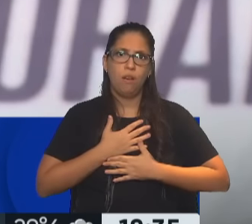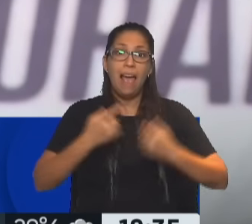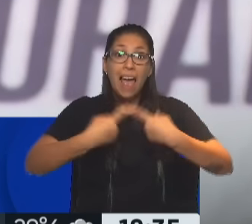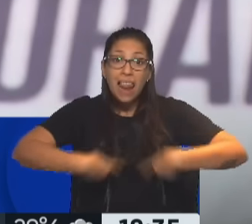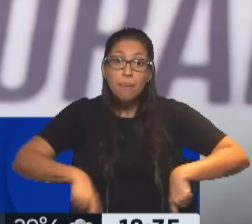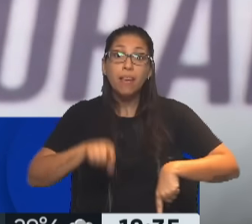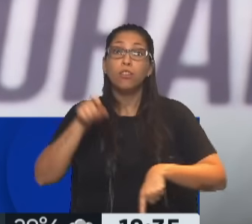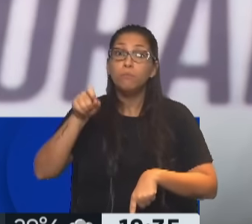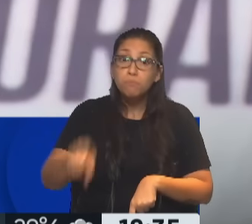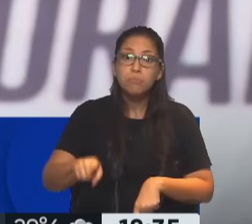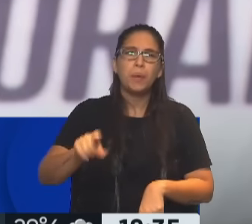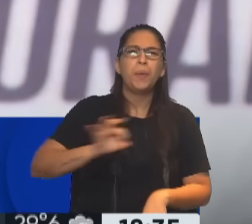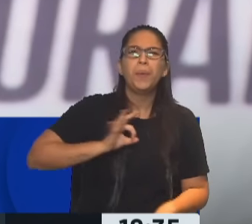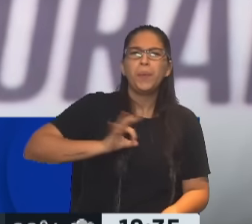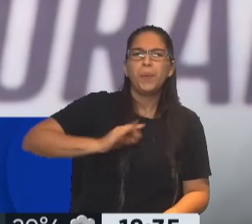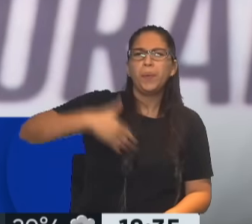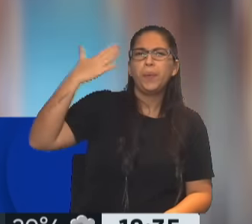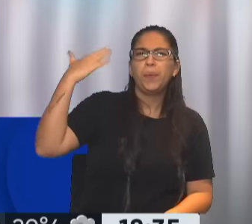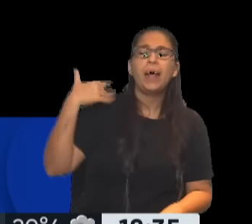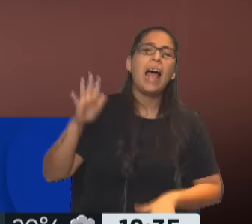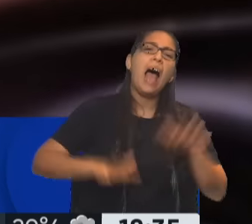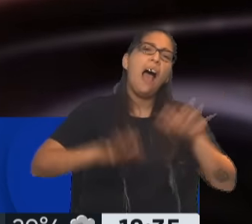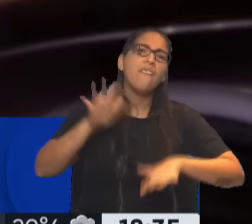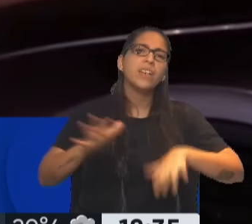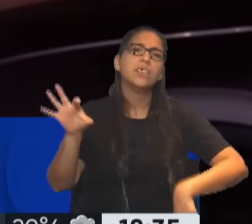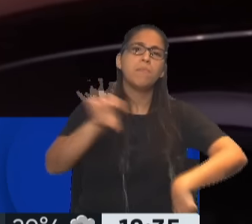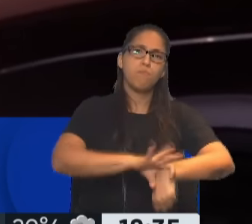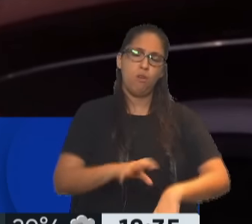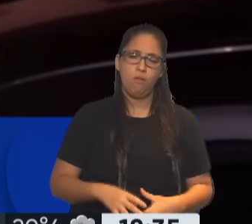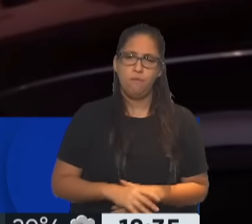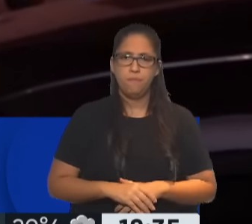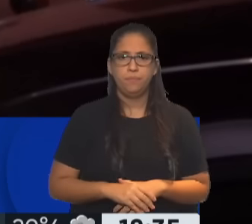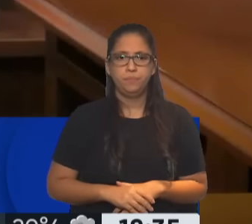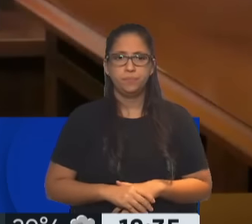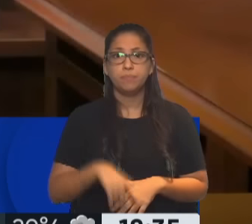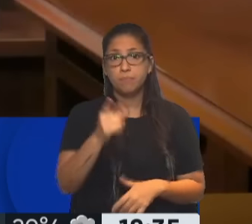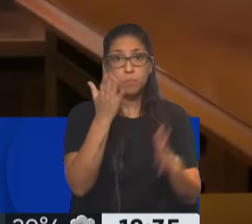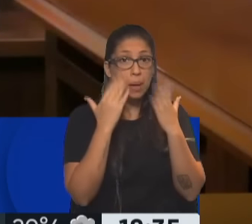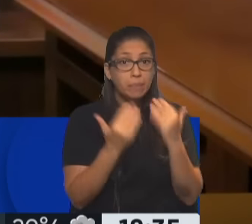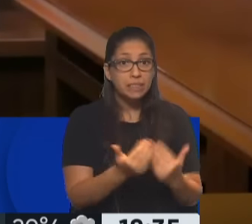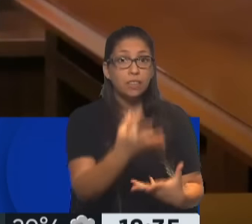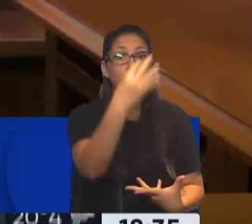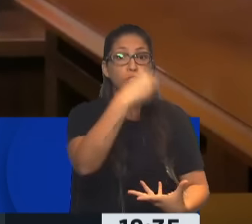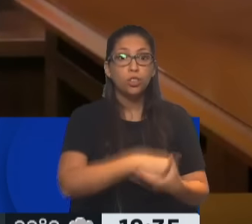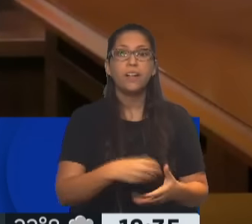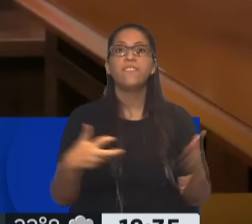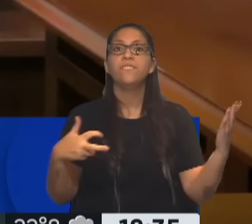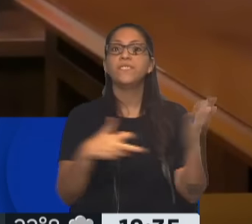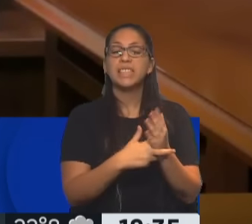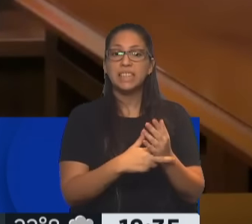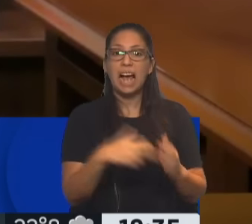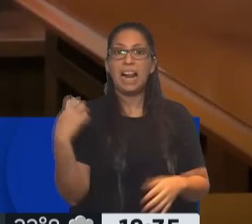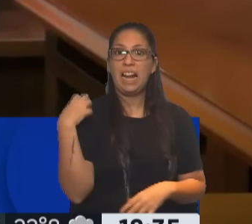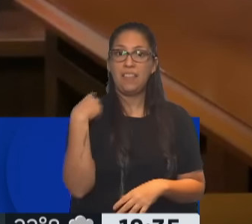particular es de antaño, lo uso muy eventualmente. Como parte de la investigación, el fiscal general de Perú, Juan